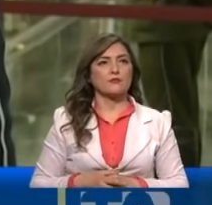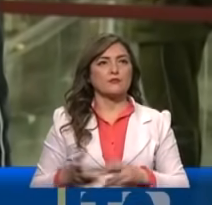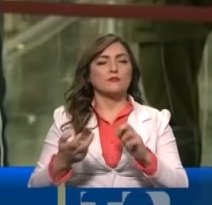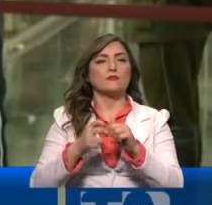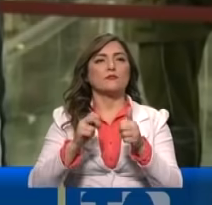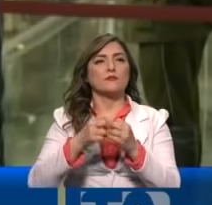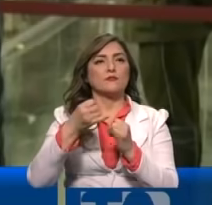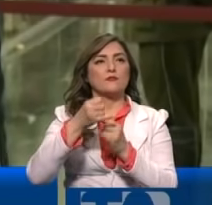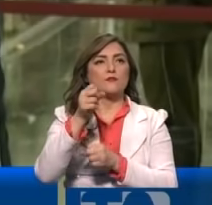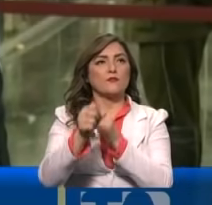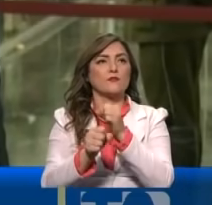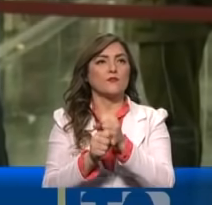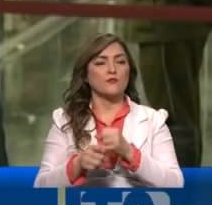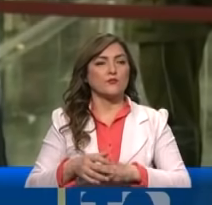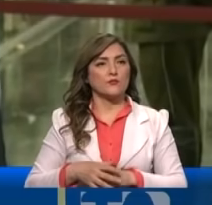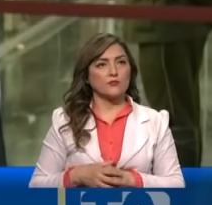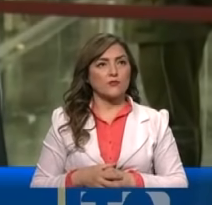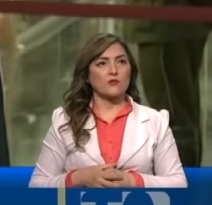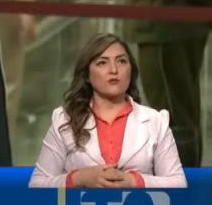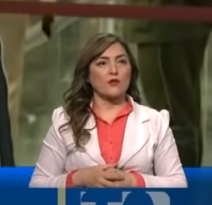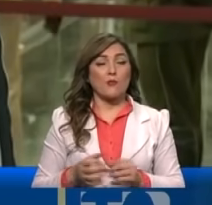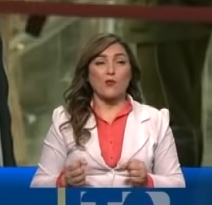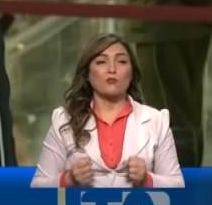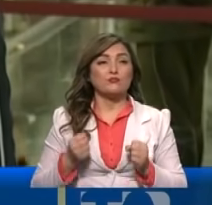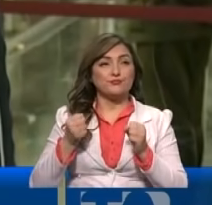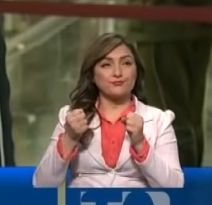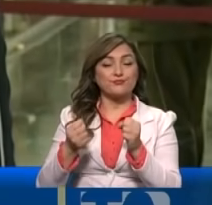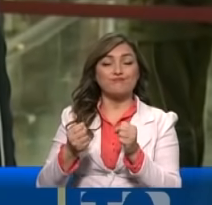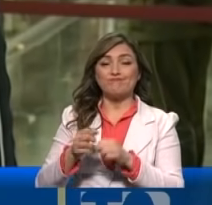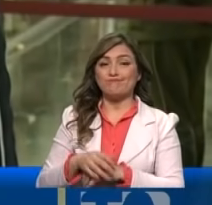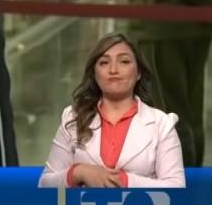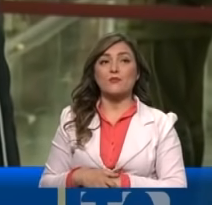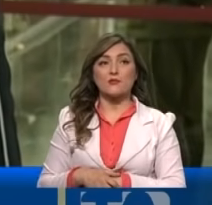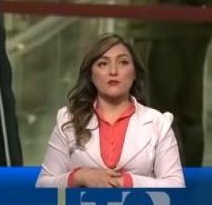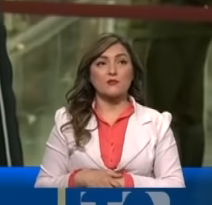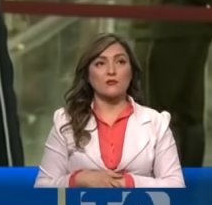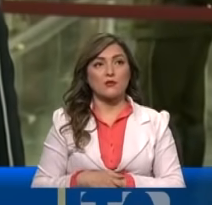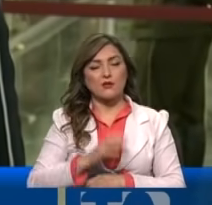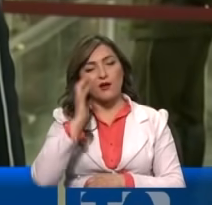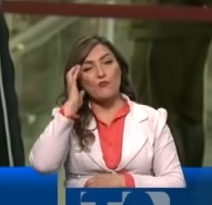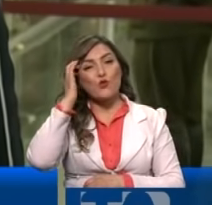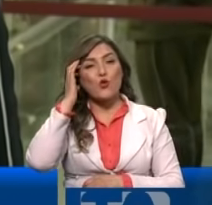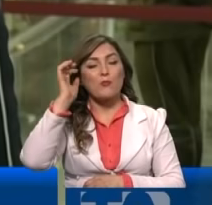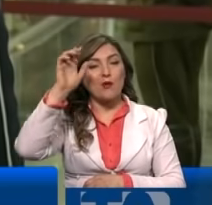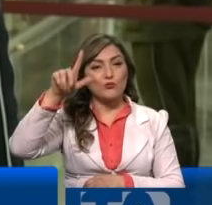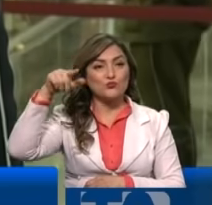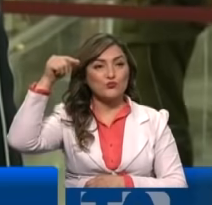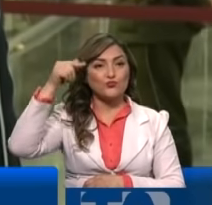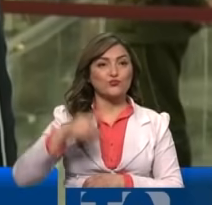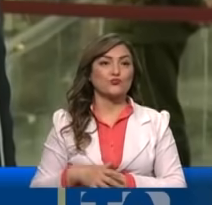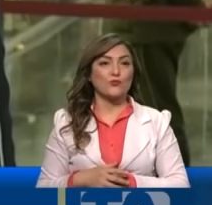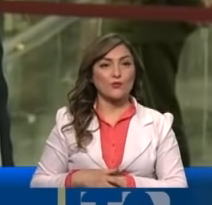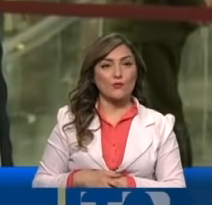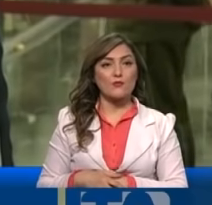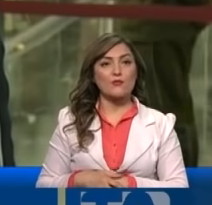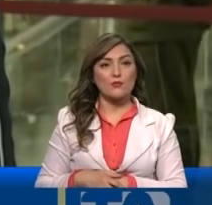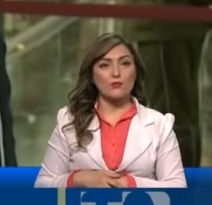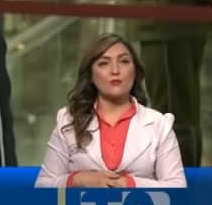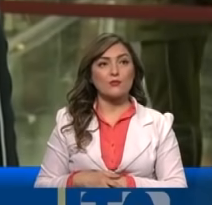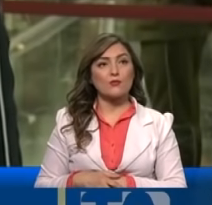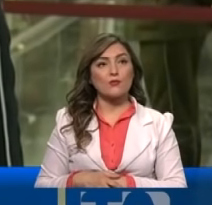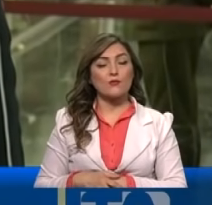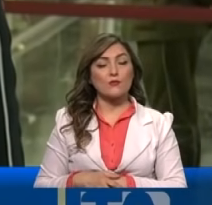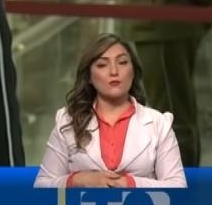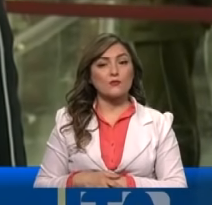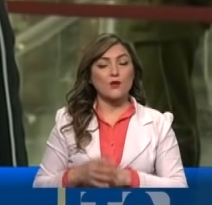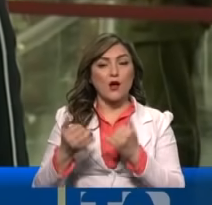estos últimos años se ha intensificado, lo cual también es una preocupación para este gobierno, y en estos momentos se encuentra